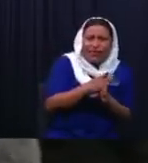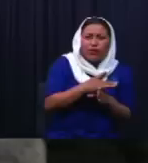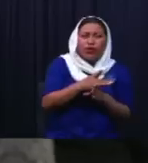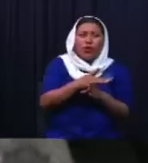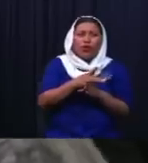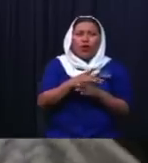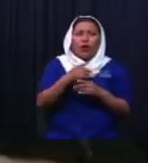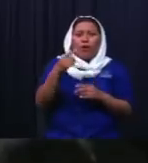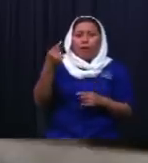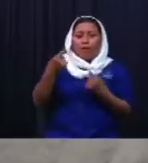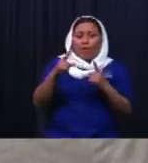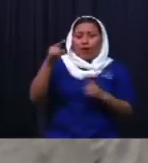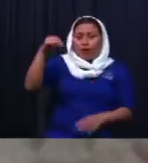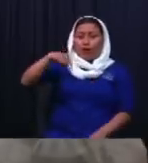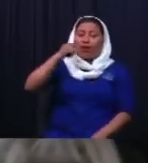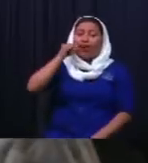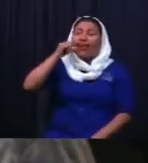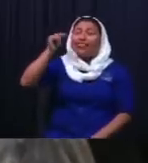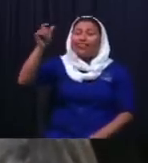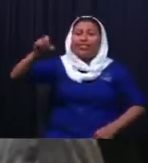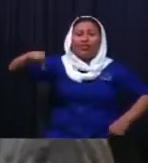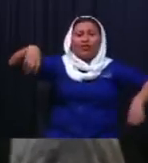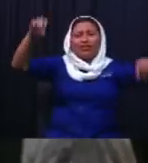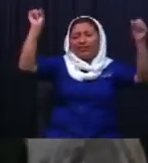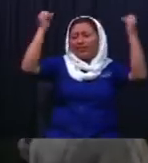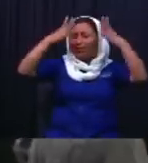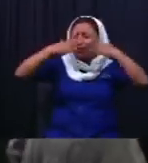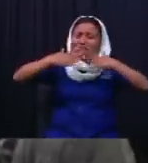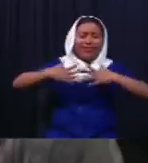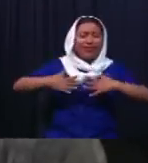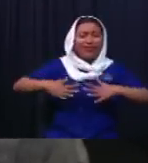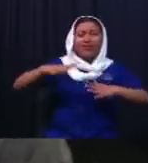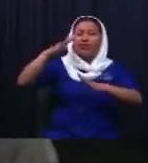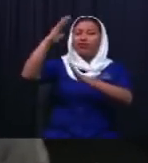Venías vacío. Y hoy regresa lleno.